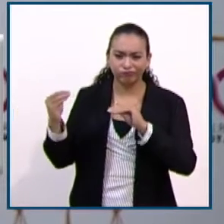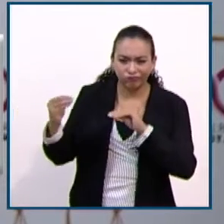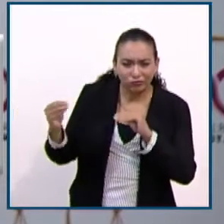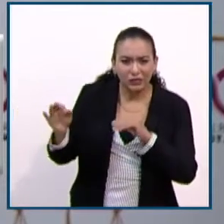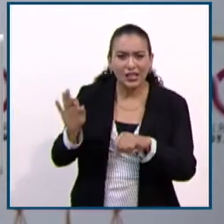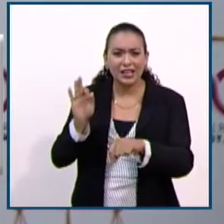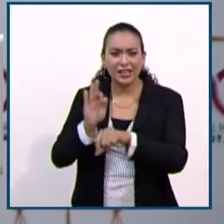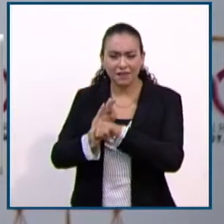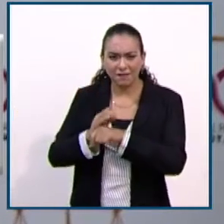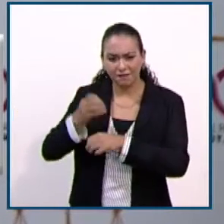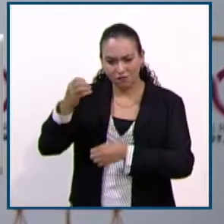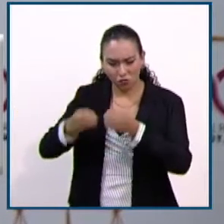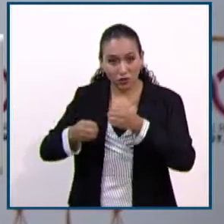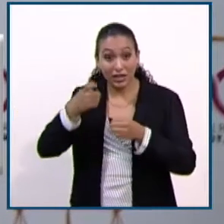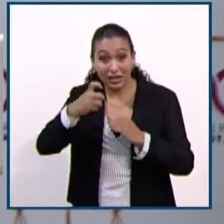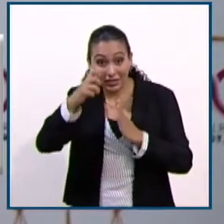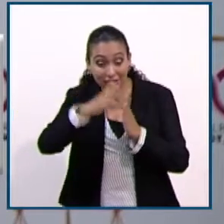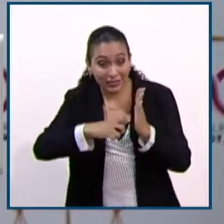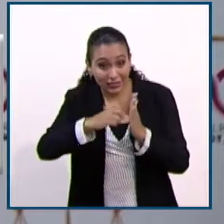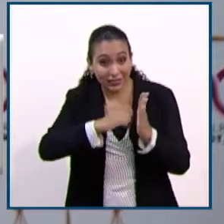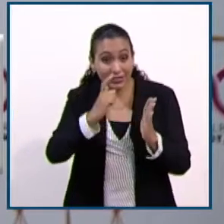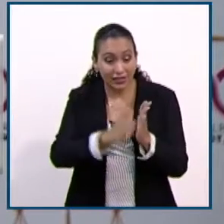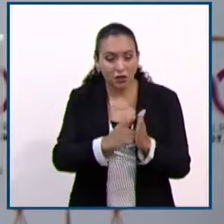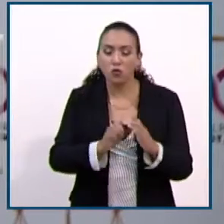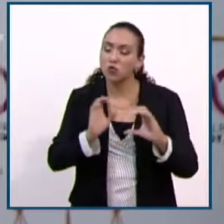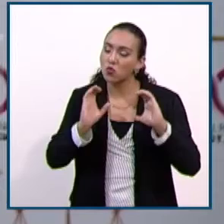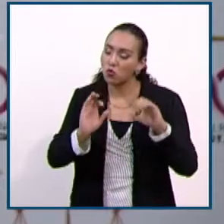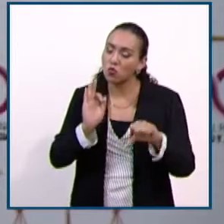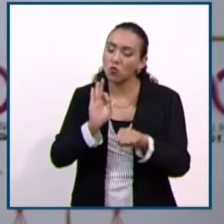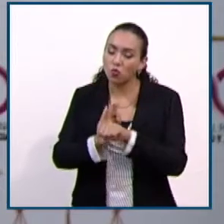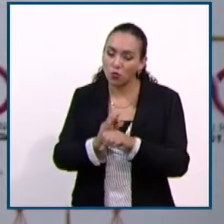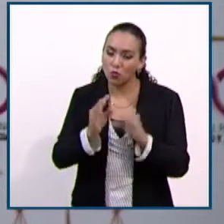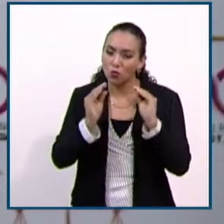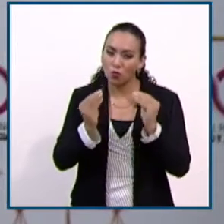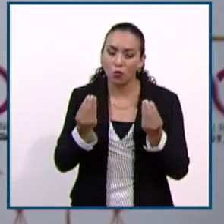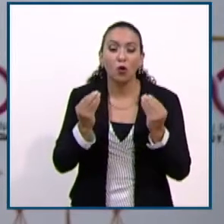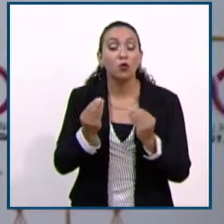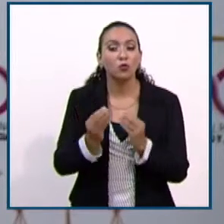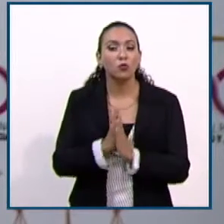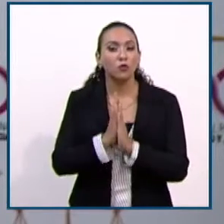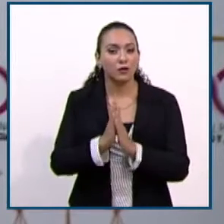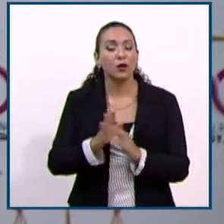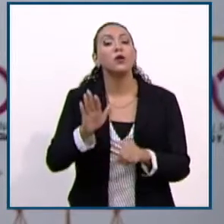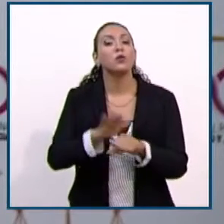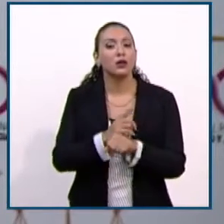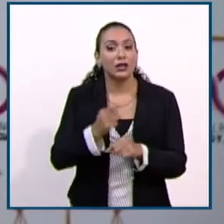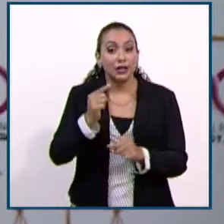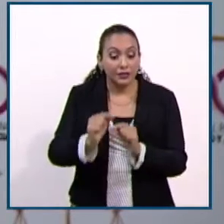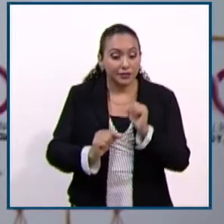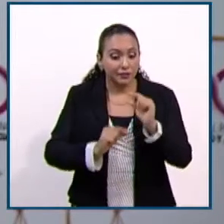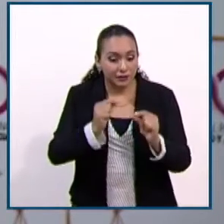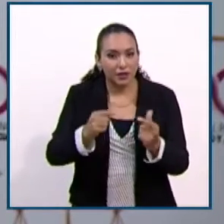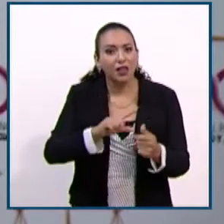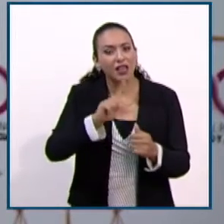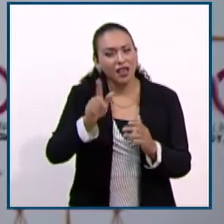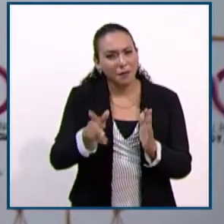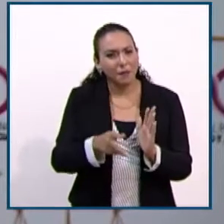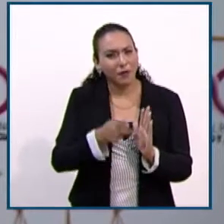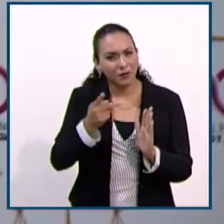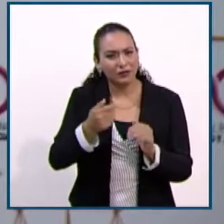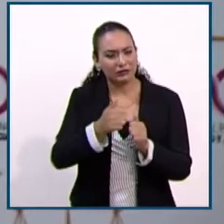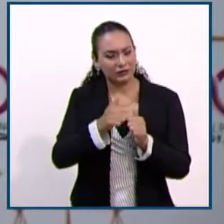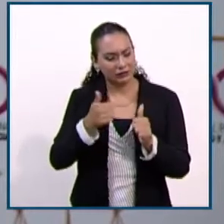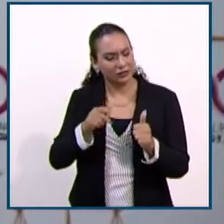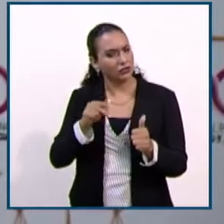que nunca sean regresivas. Esto fue un gran caminar en el orden